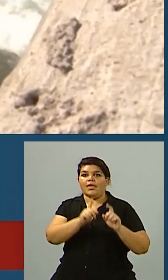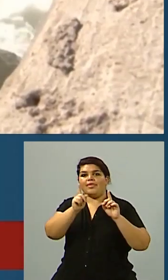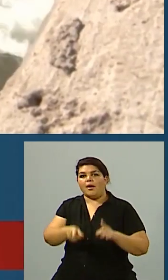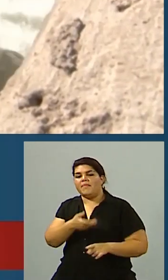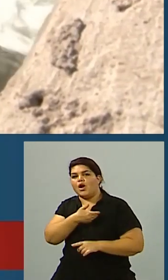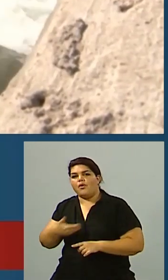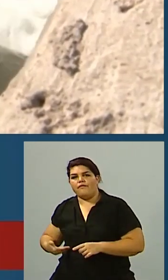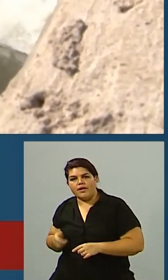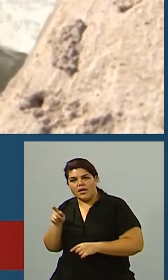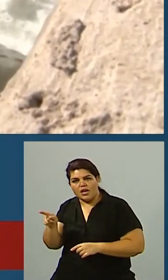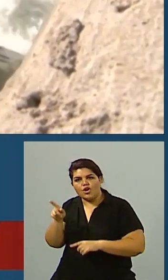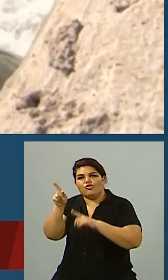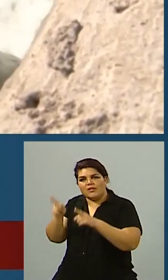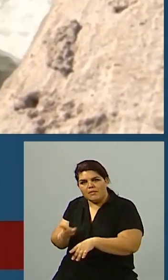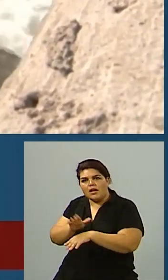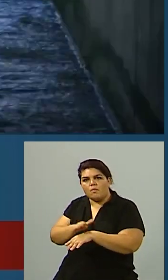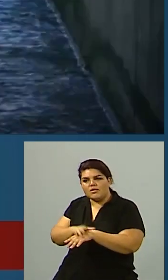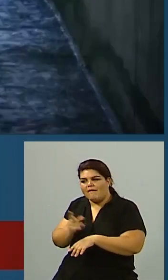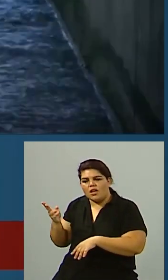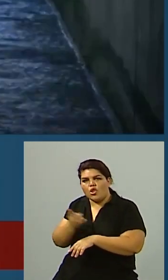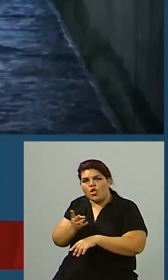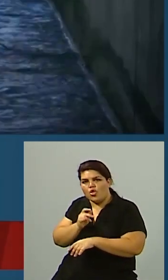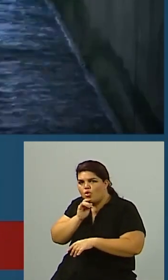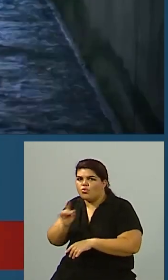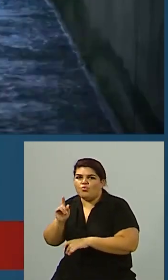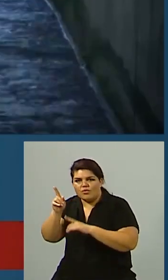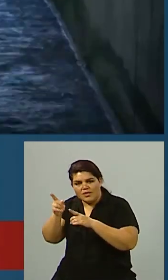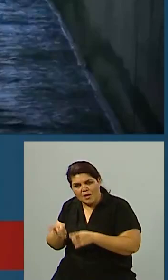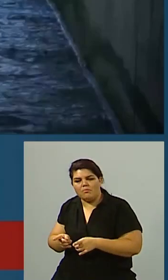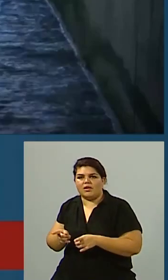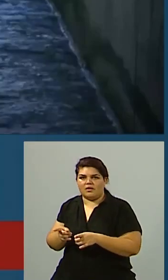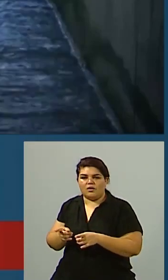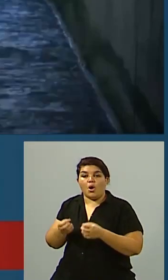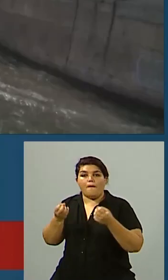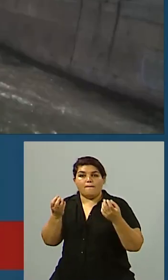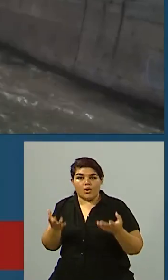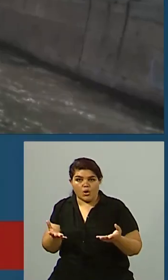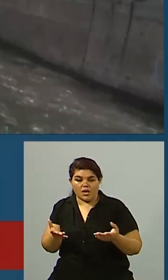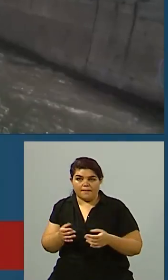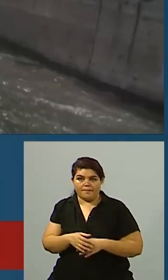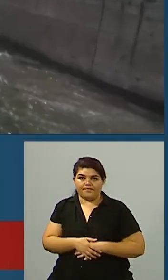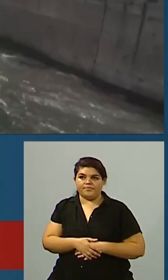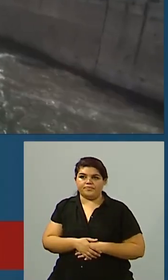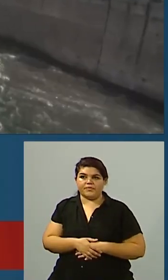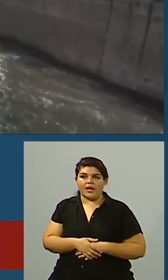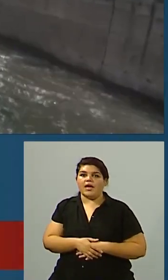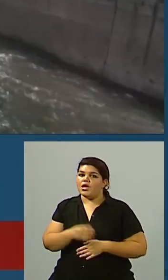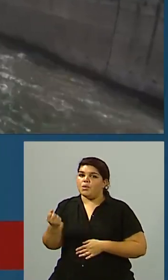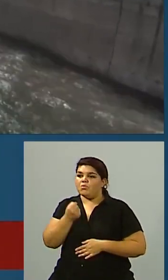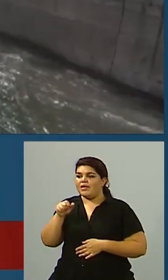hablando de un cambio que es además debe ser cultural para que se instale en cada uno de los productores en este caso de la